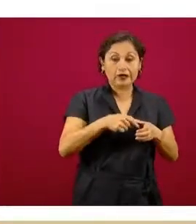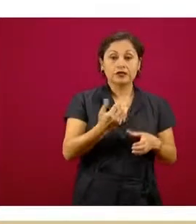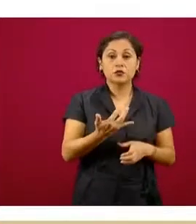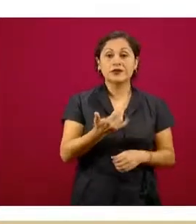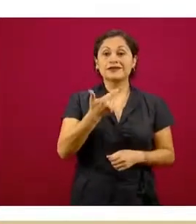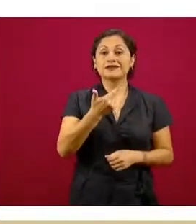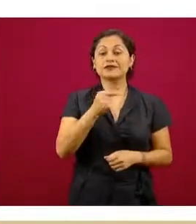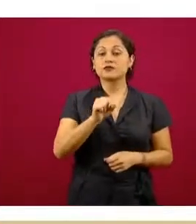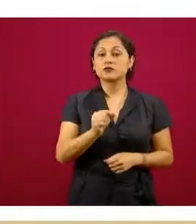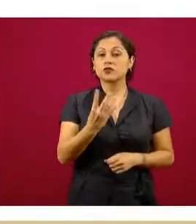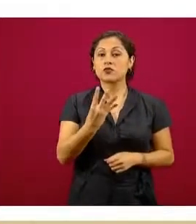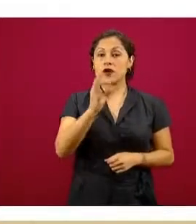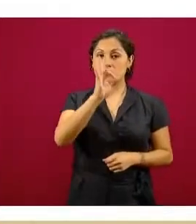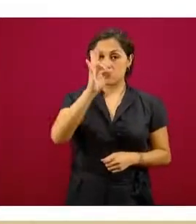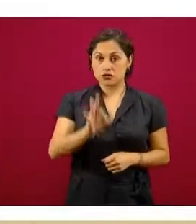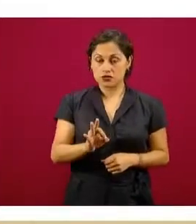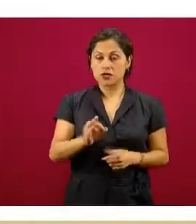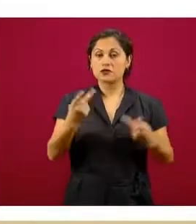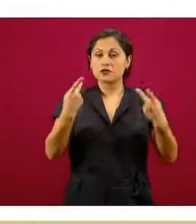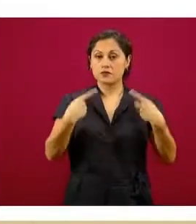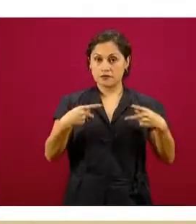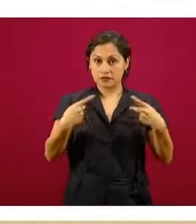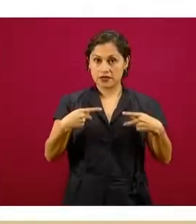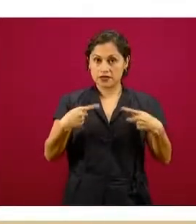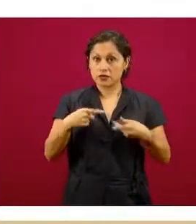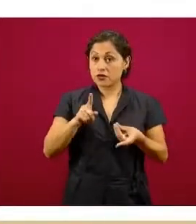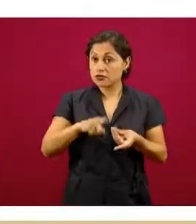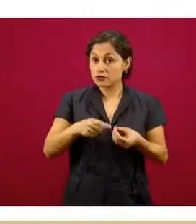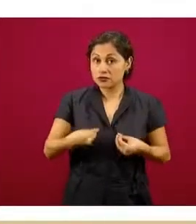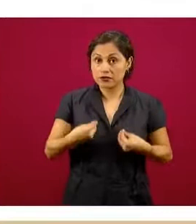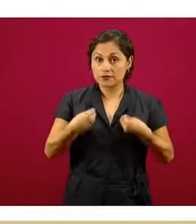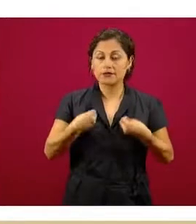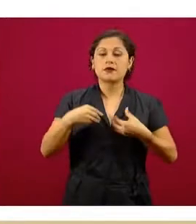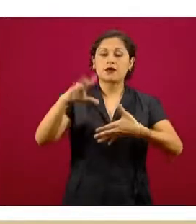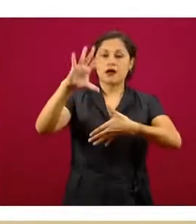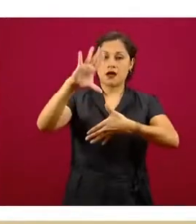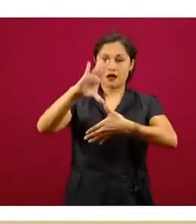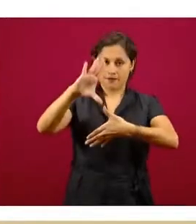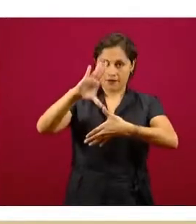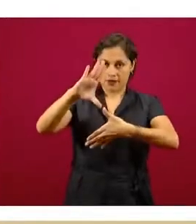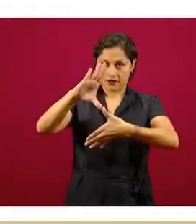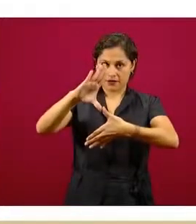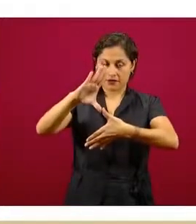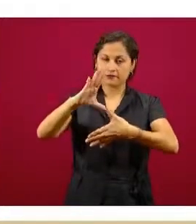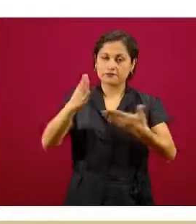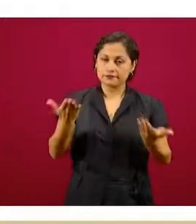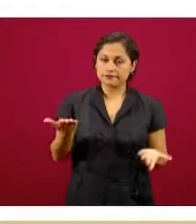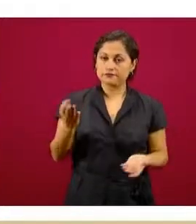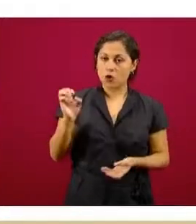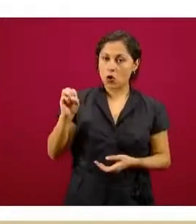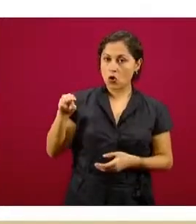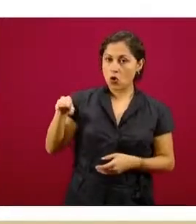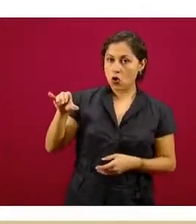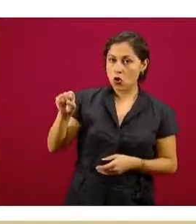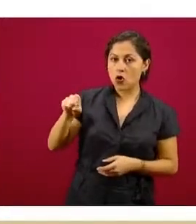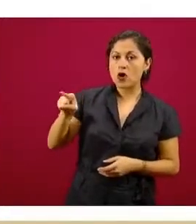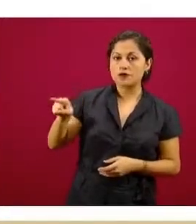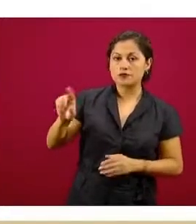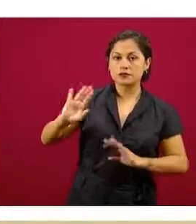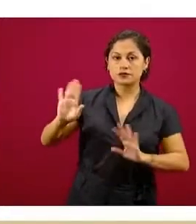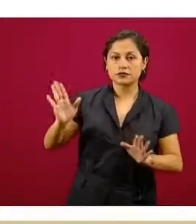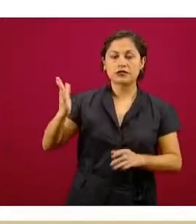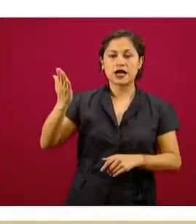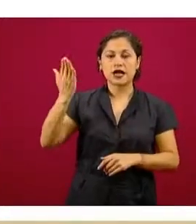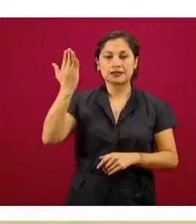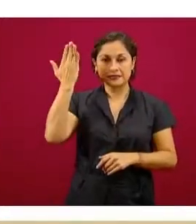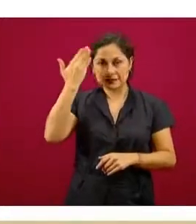57.4% son personas en la región de las Américas, que es precisamente donde ya la OMS tiene varios días